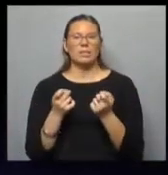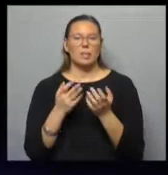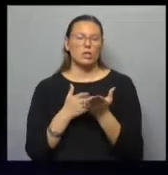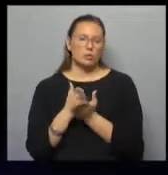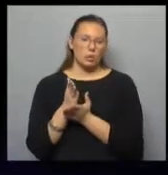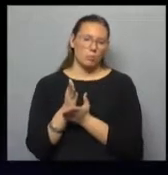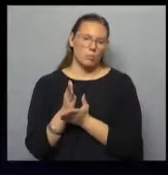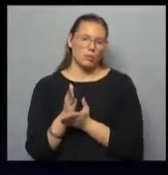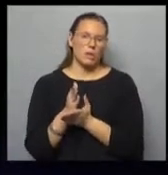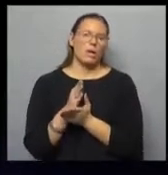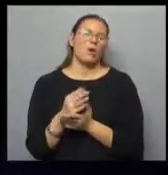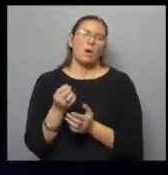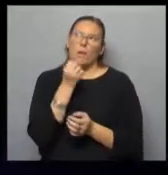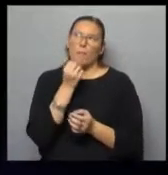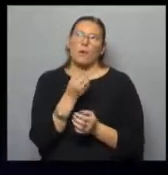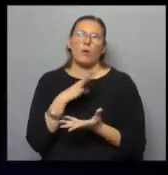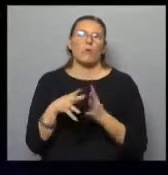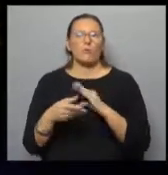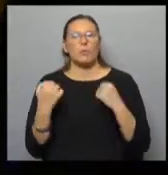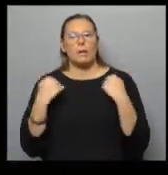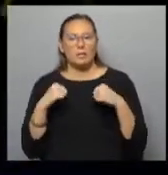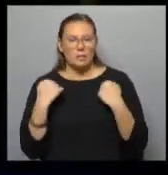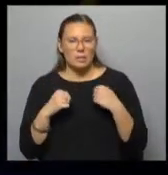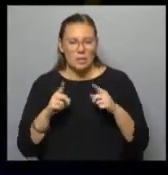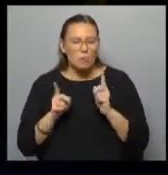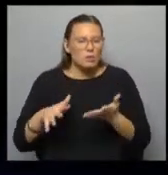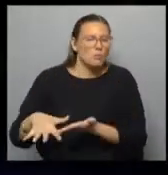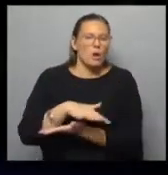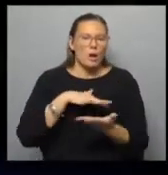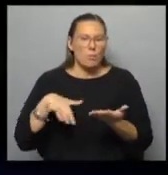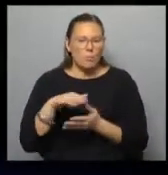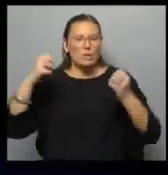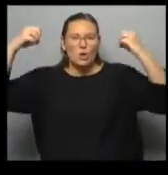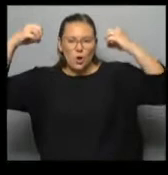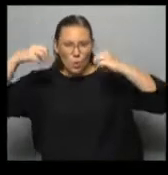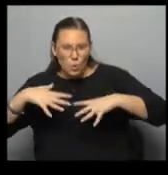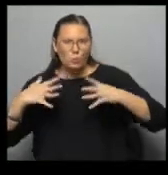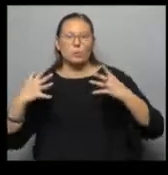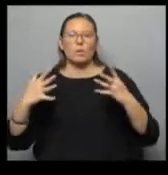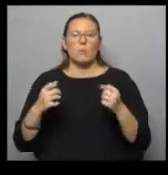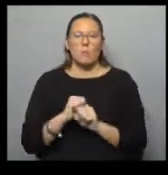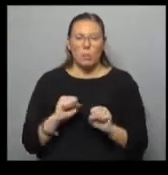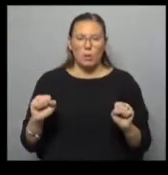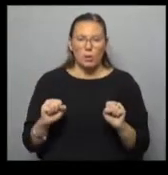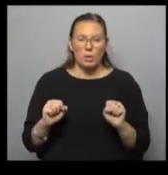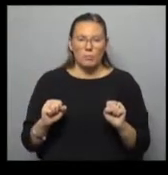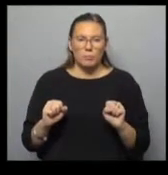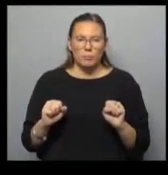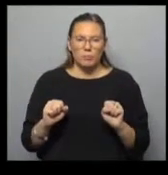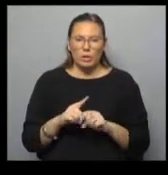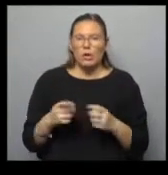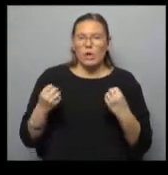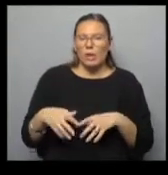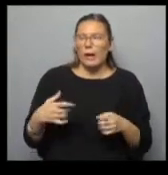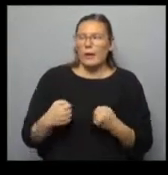siempre, las condiciones óptimas de poder ensayar en el espacio donde va a ser, con las luces que van a hacer, para poder ir, no dejar nada